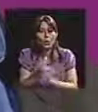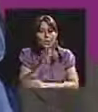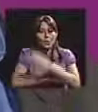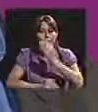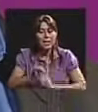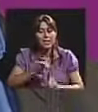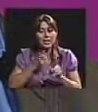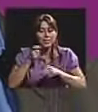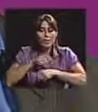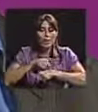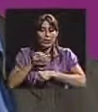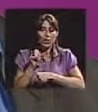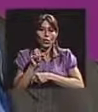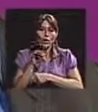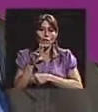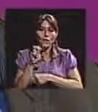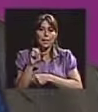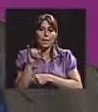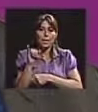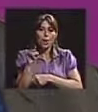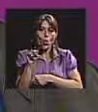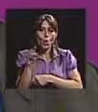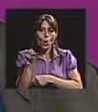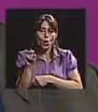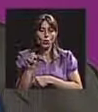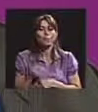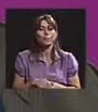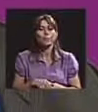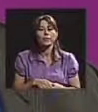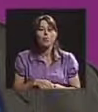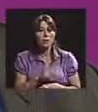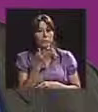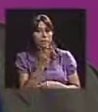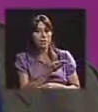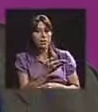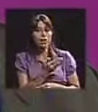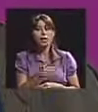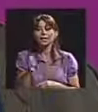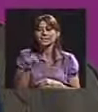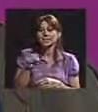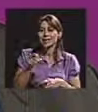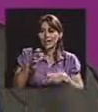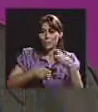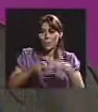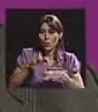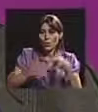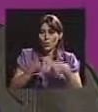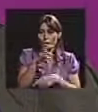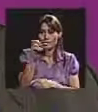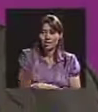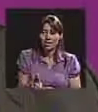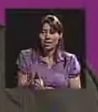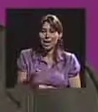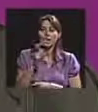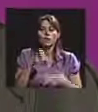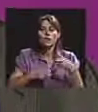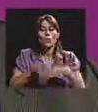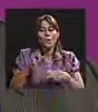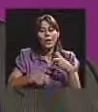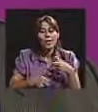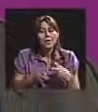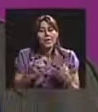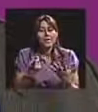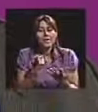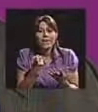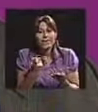Sí, el problema que hay en el país es un problema de tratamiento y de abordaje del tema de la infertilidad,